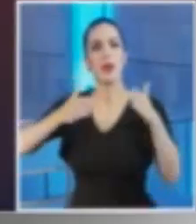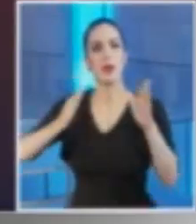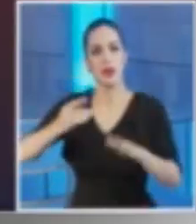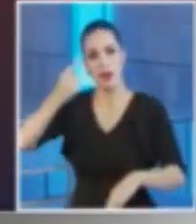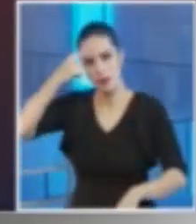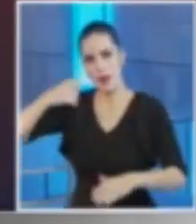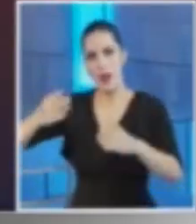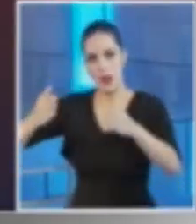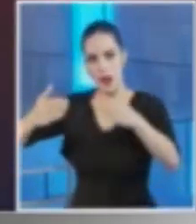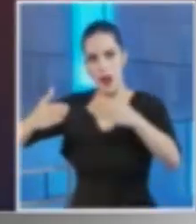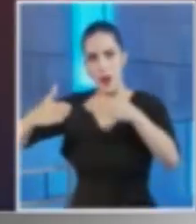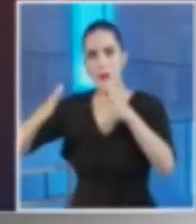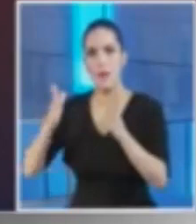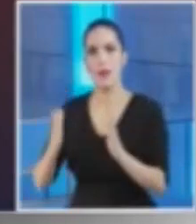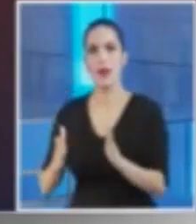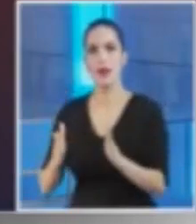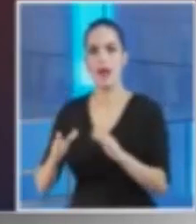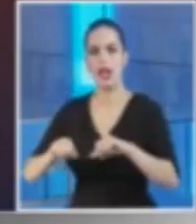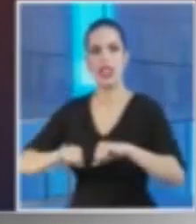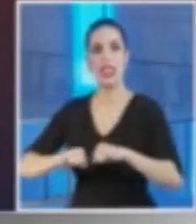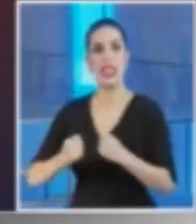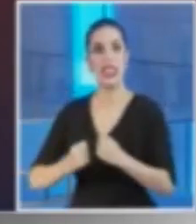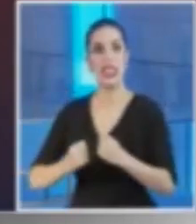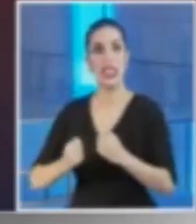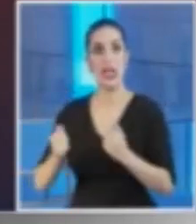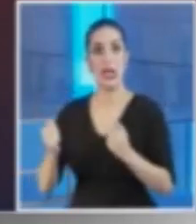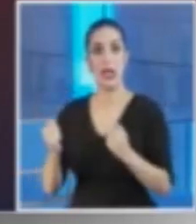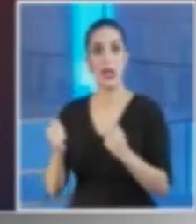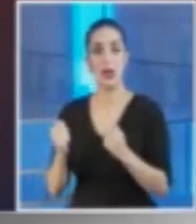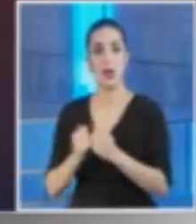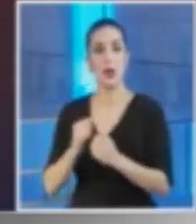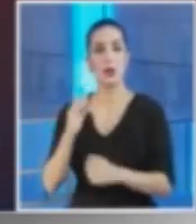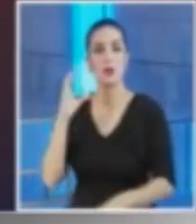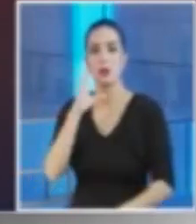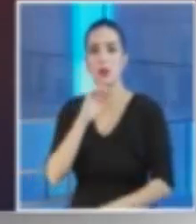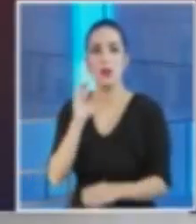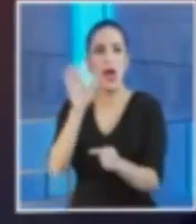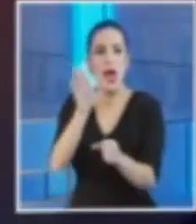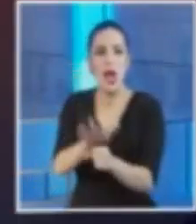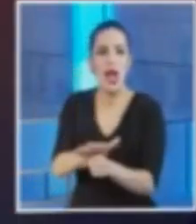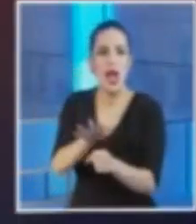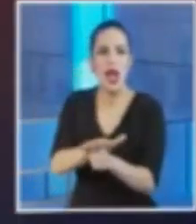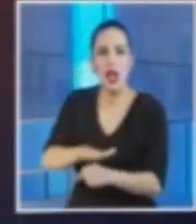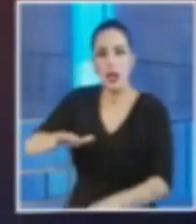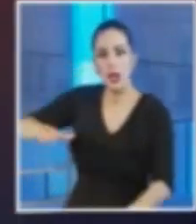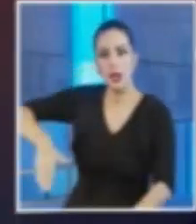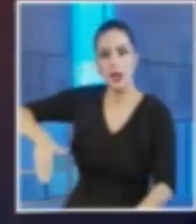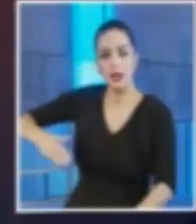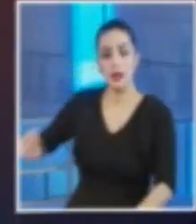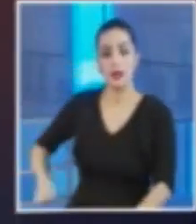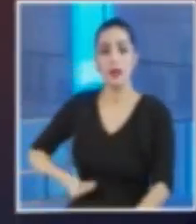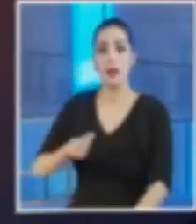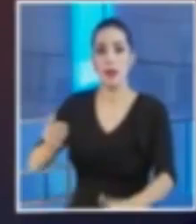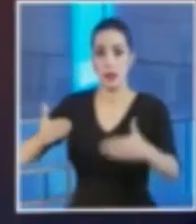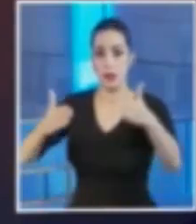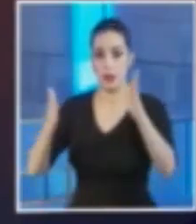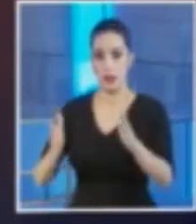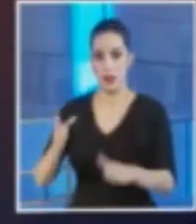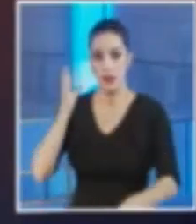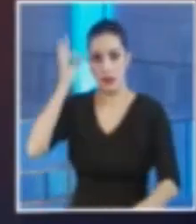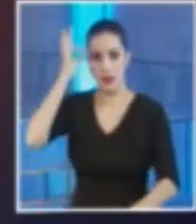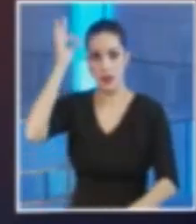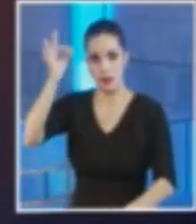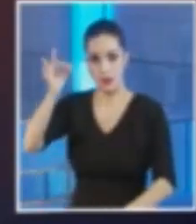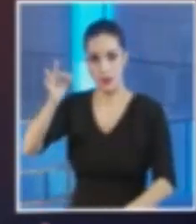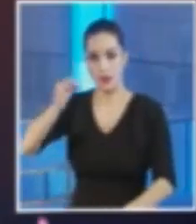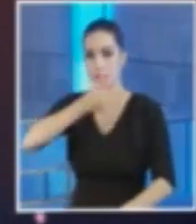ciudadanos a los panameños, rompiendo con las estructuras que nos han impuesto corrupción y retraso, y darle a los panameños el destino que se